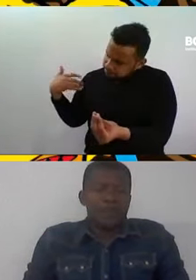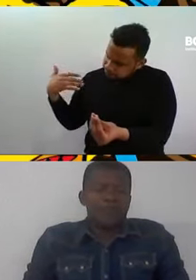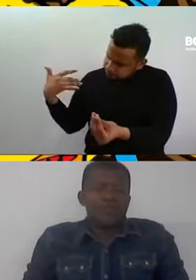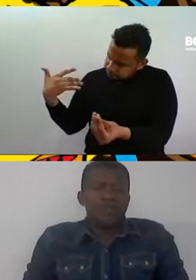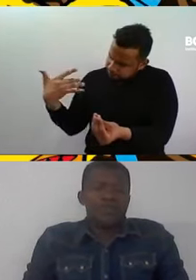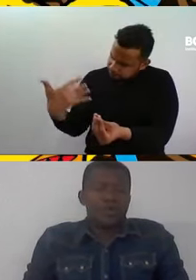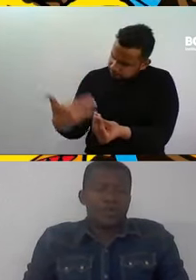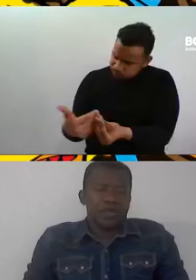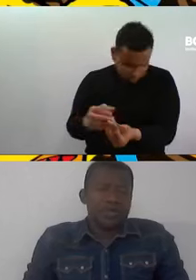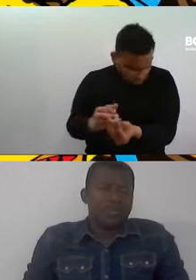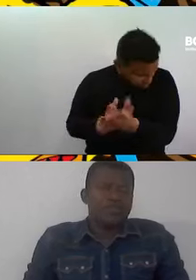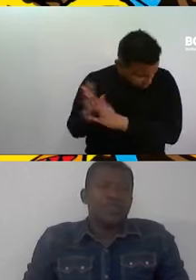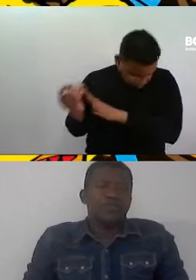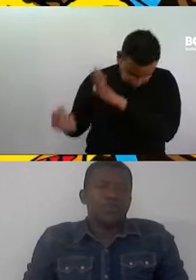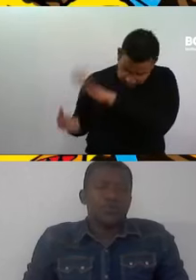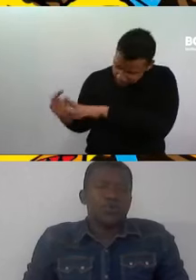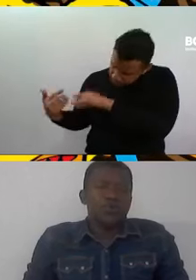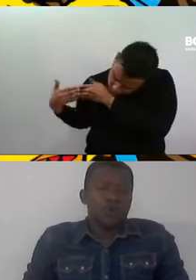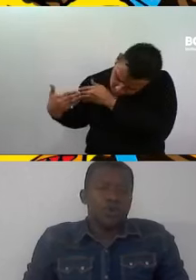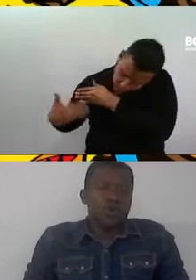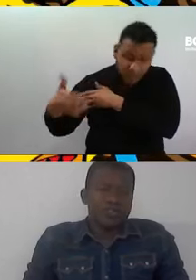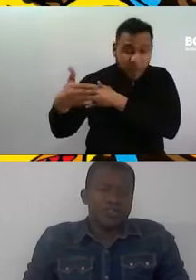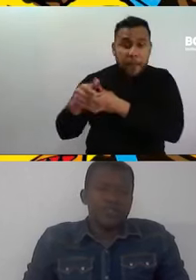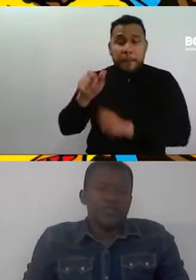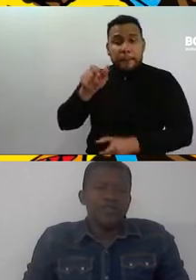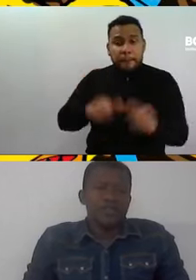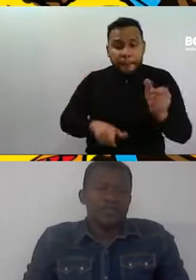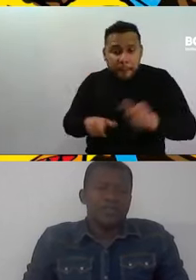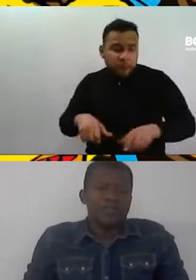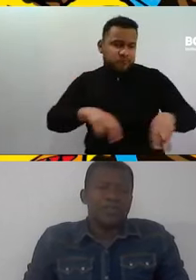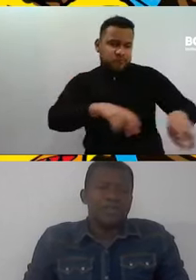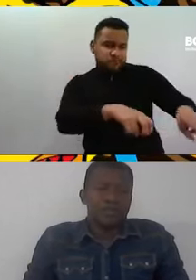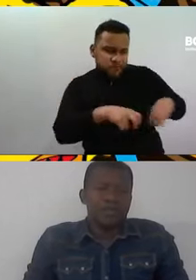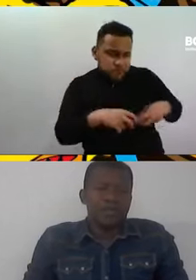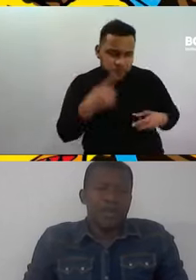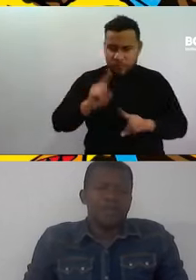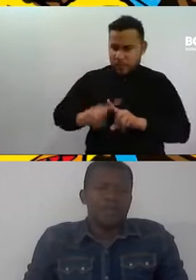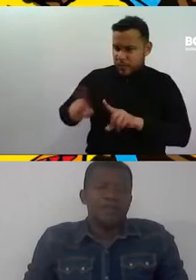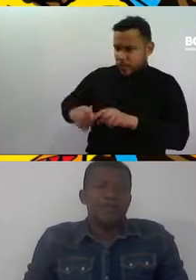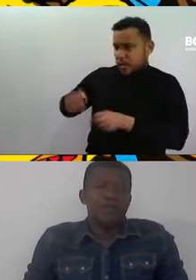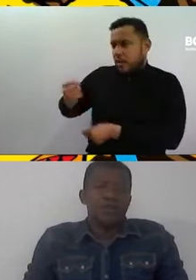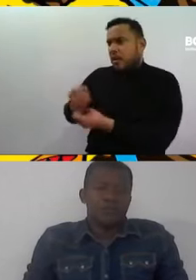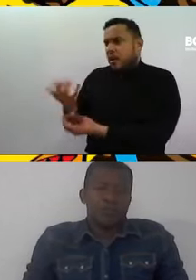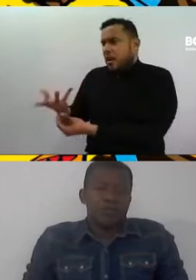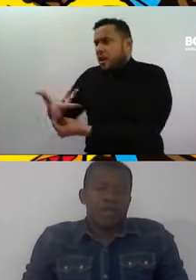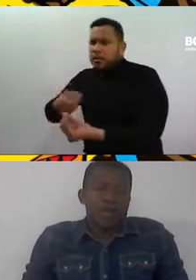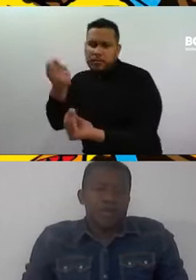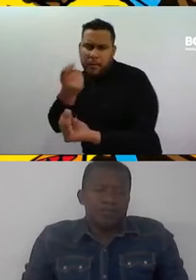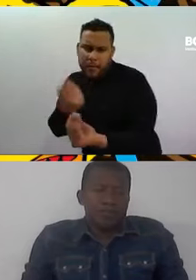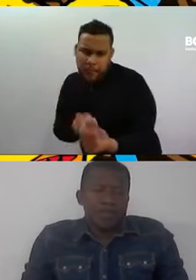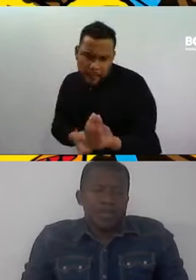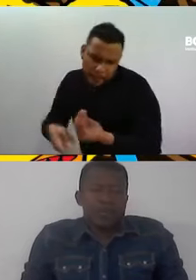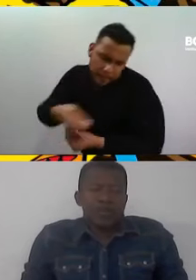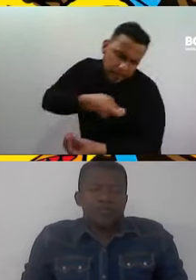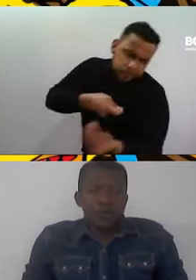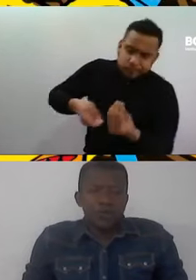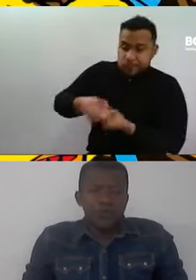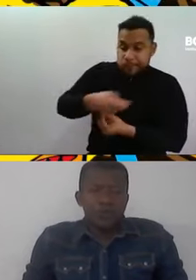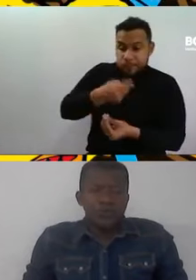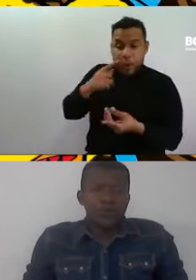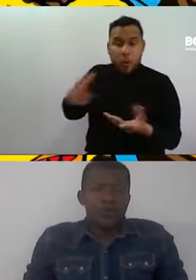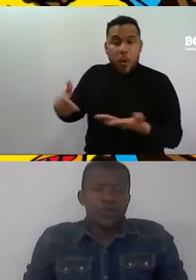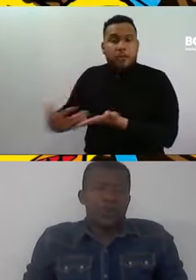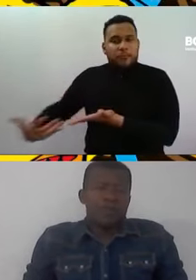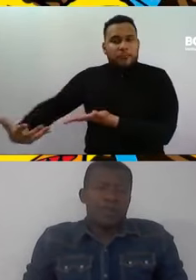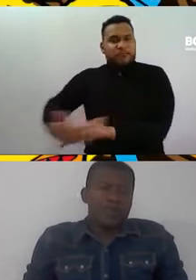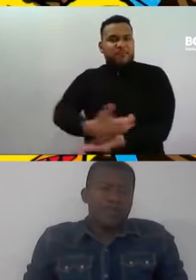que permitió que distintos cultores en distintas disciplinas del arte pudieran recoger